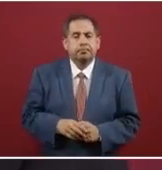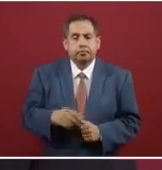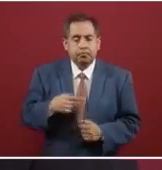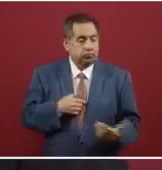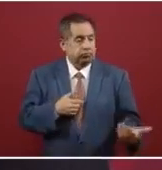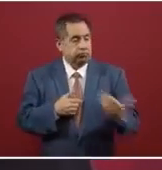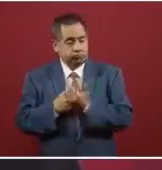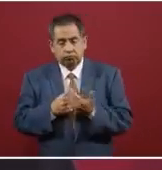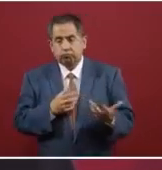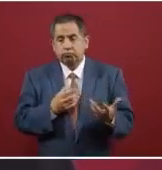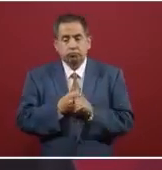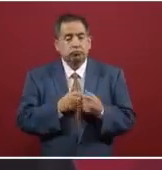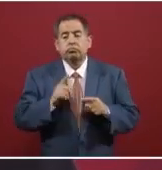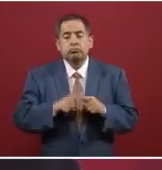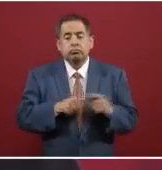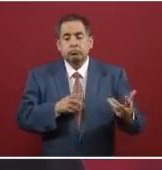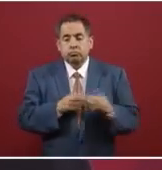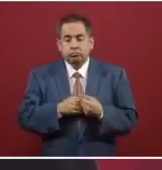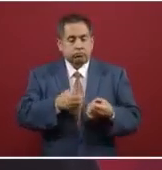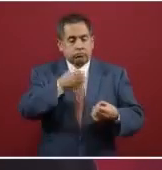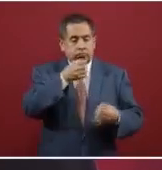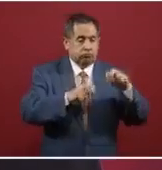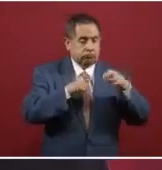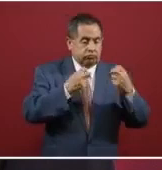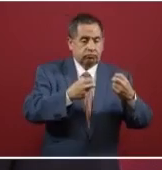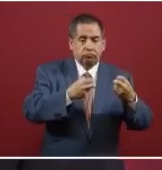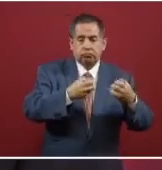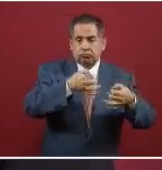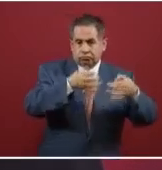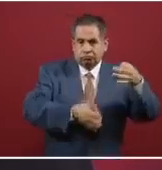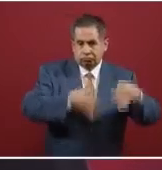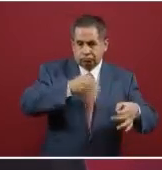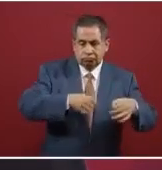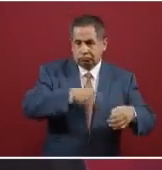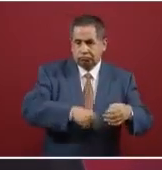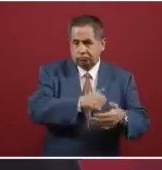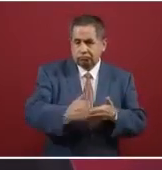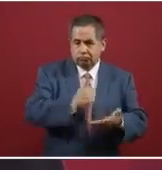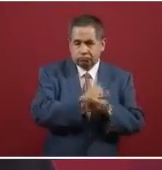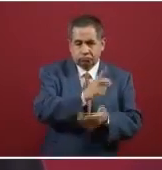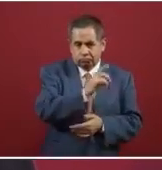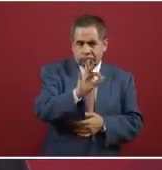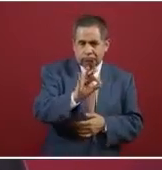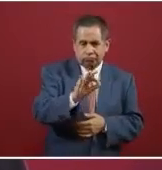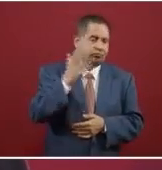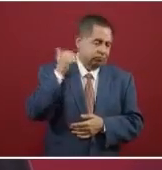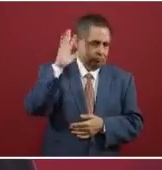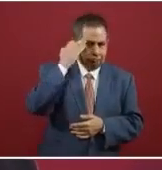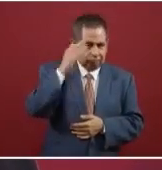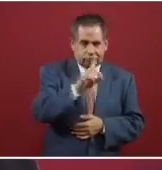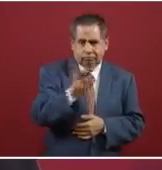fueron a verme los magistrados del Tribunal Superior de Justicia del Distrito Federal en ese